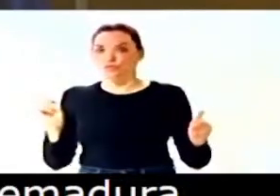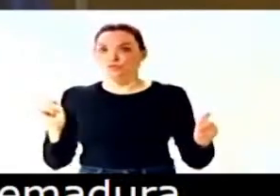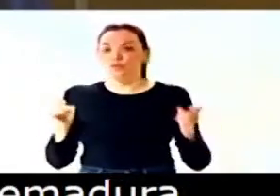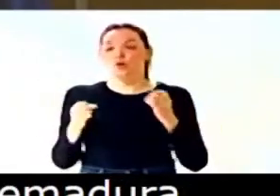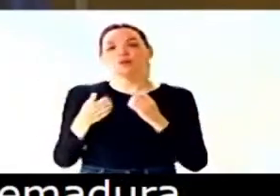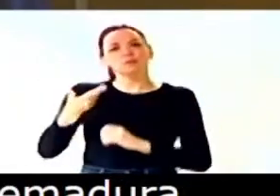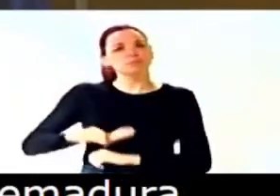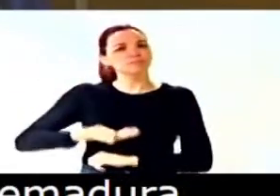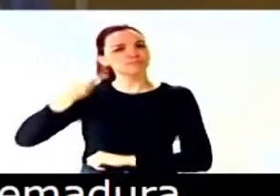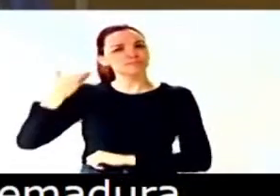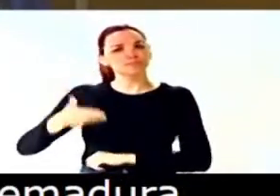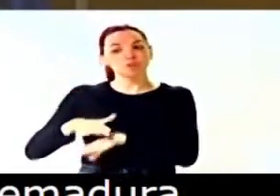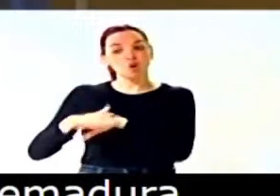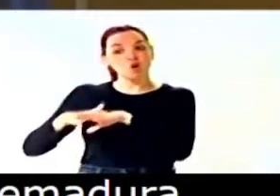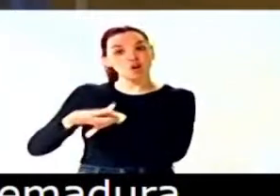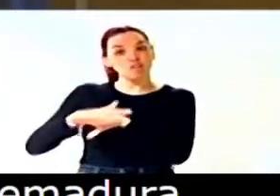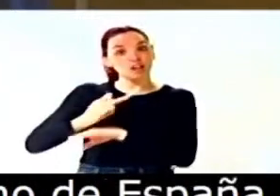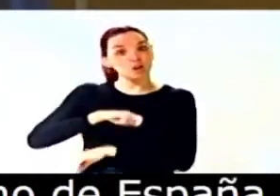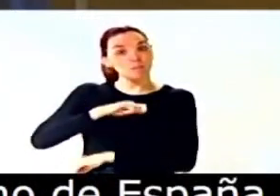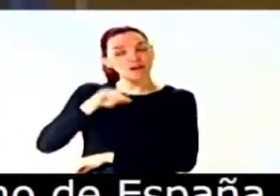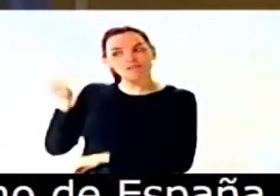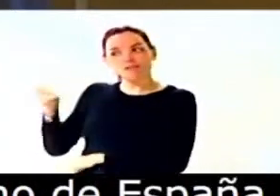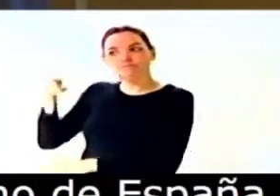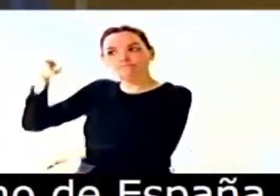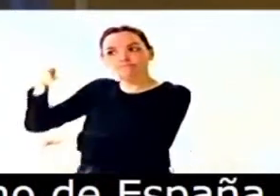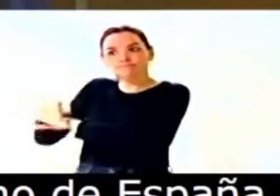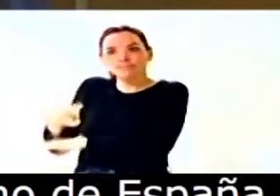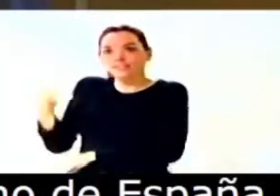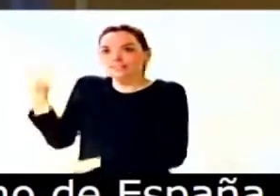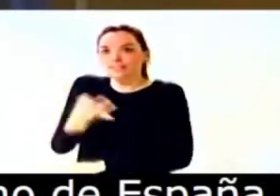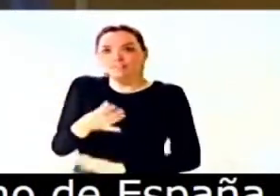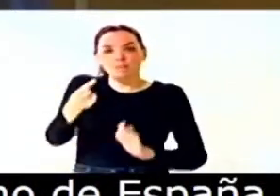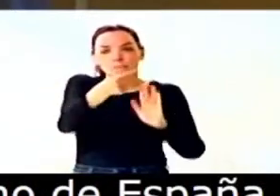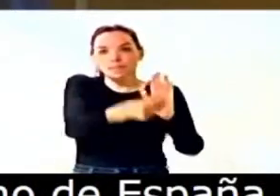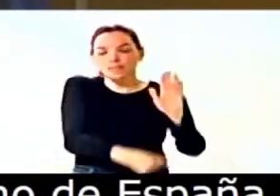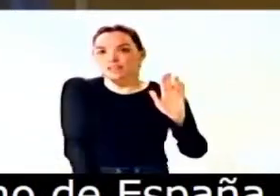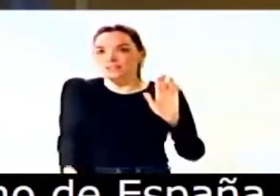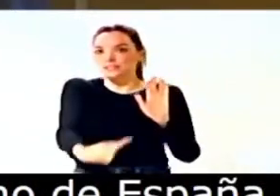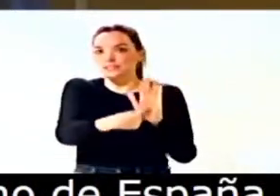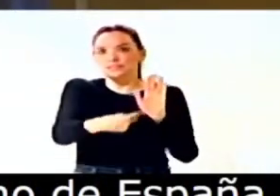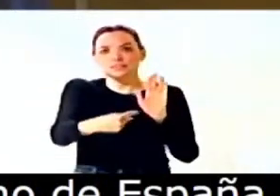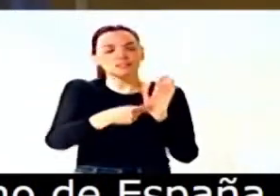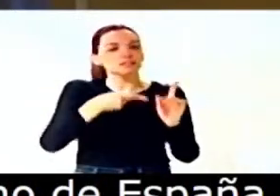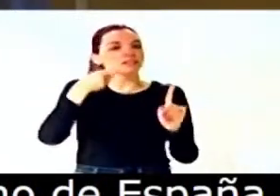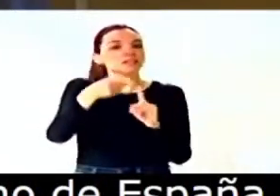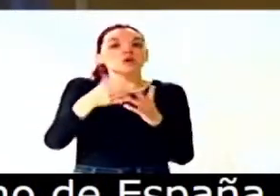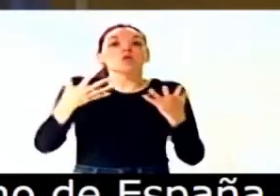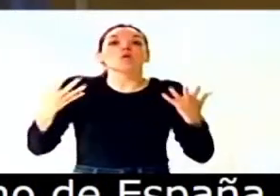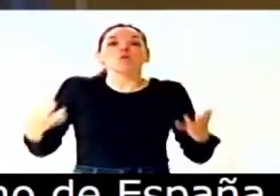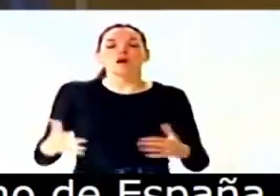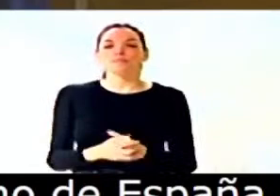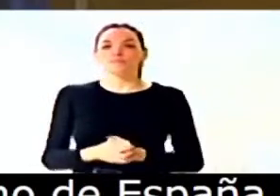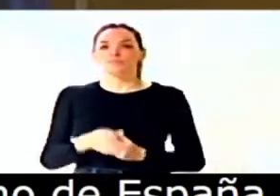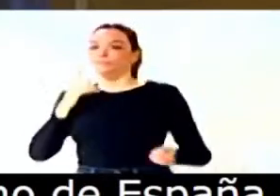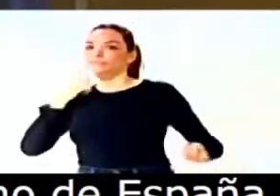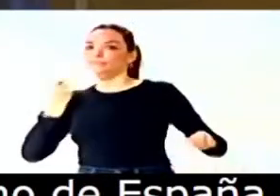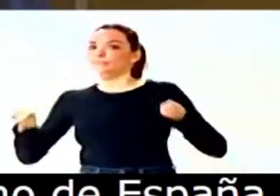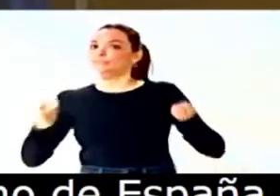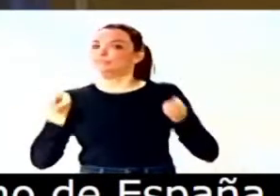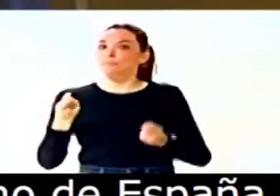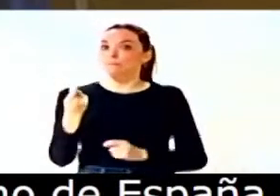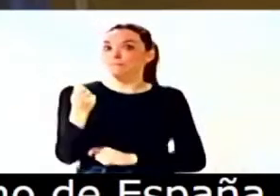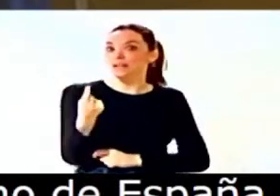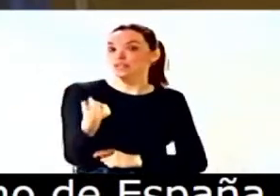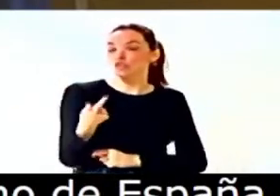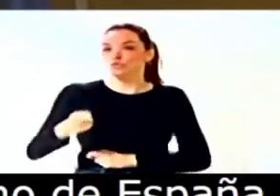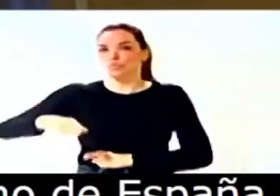España tomara medidas para intentar controlar los precios, para intentar controlar la